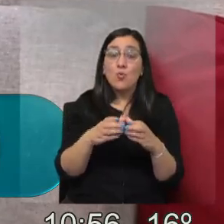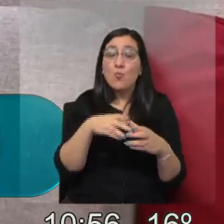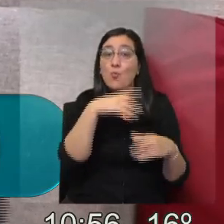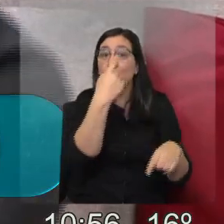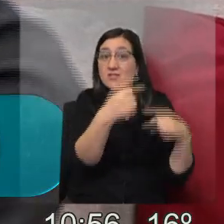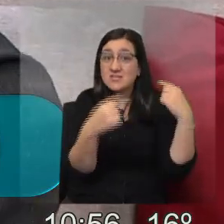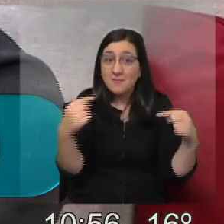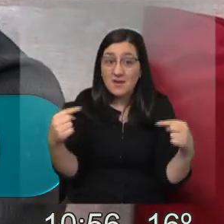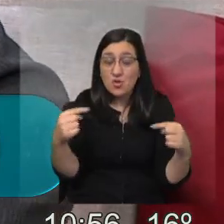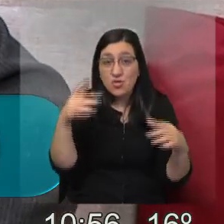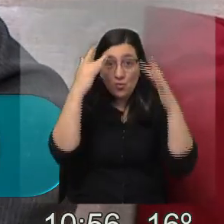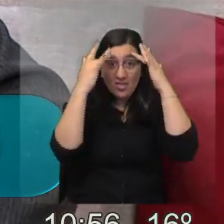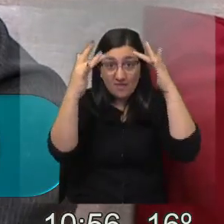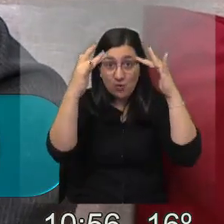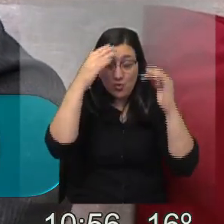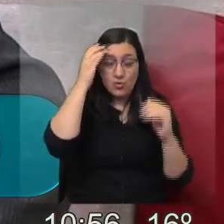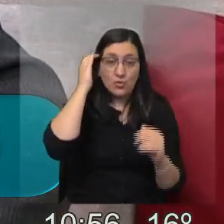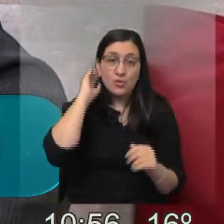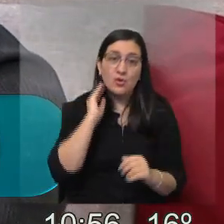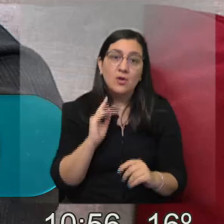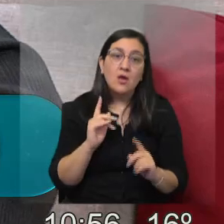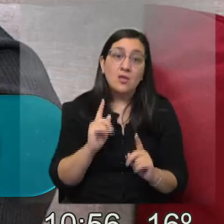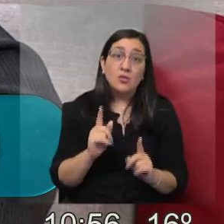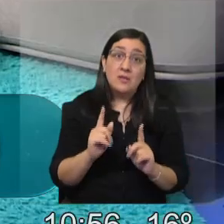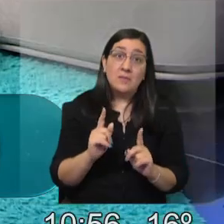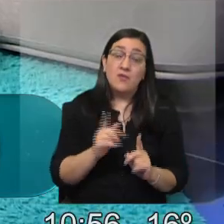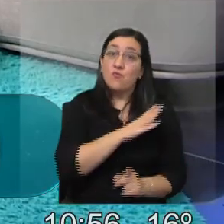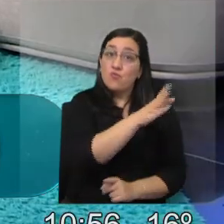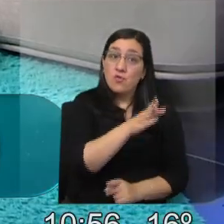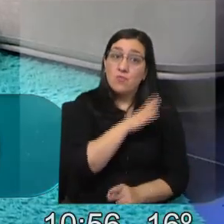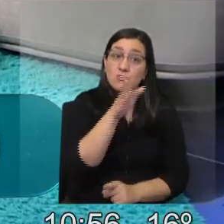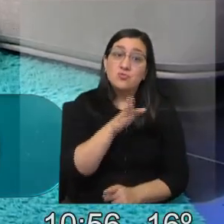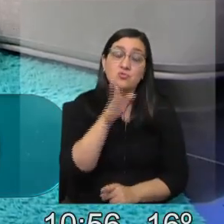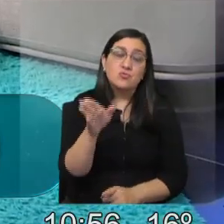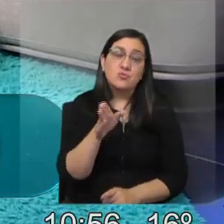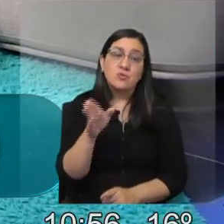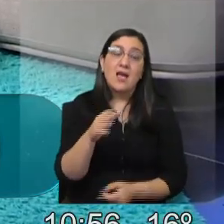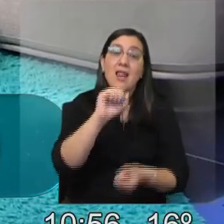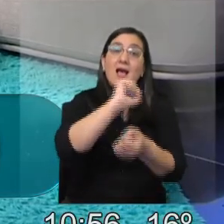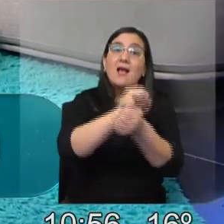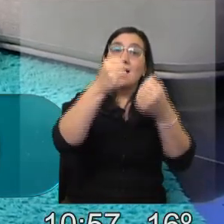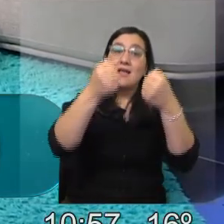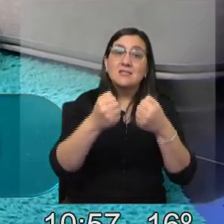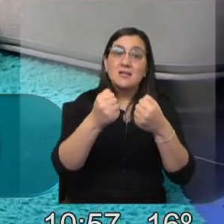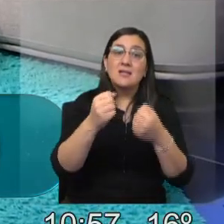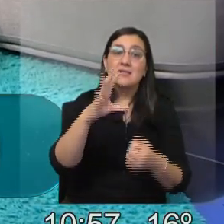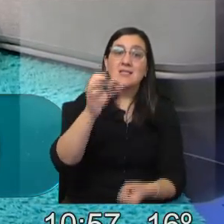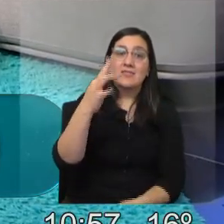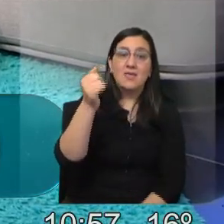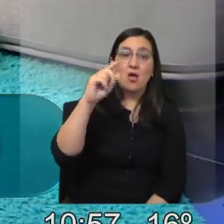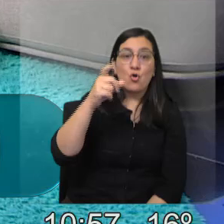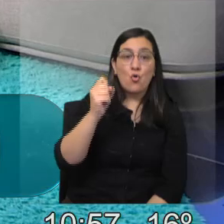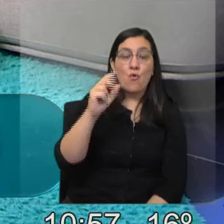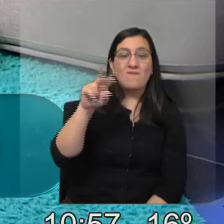multidisciplinario y educativo. Y entonces estuvimos también yendo a la cárcel de Santiago Vázquez a